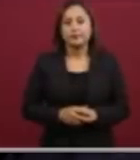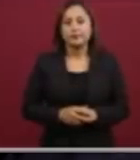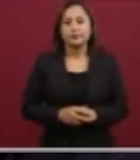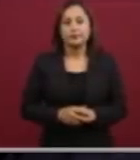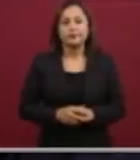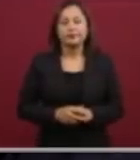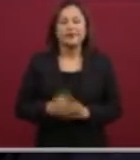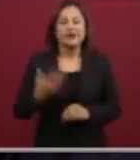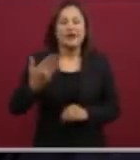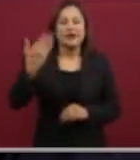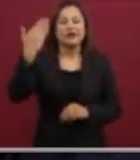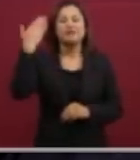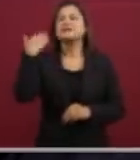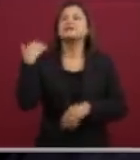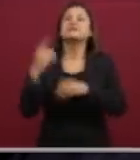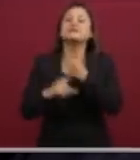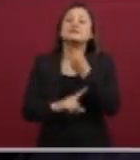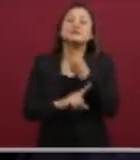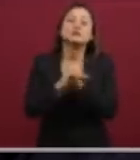contubernio?